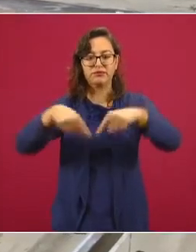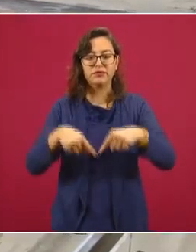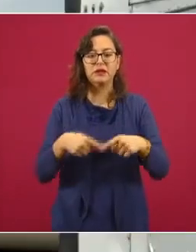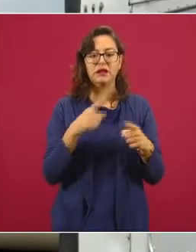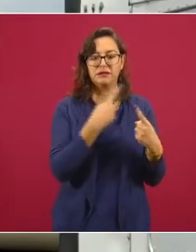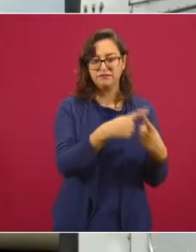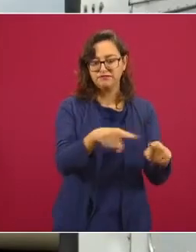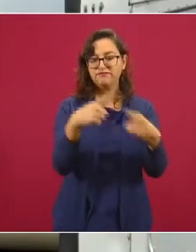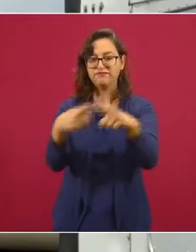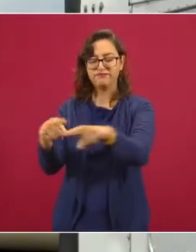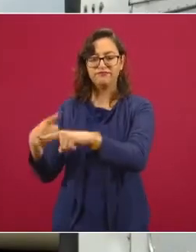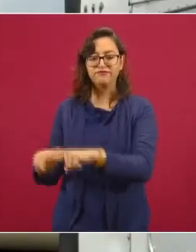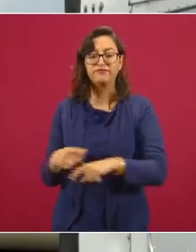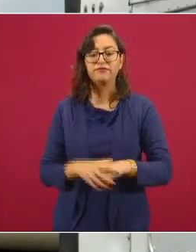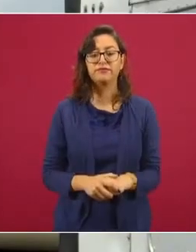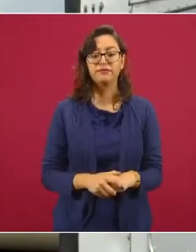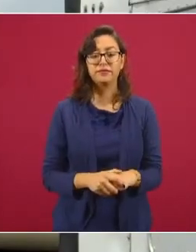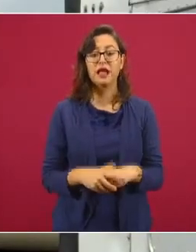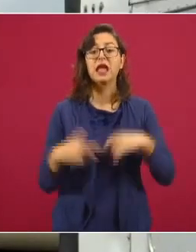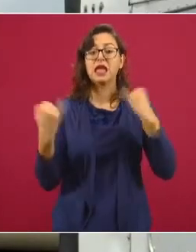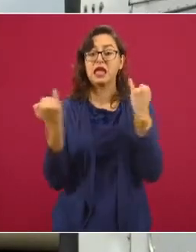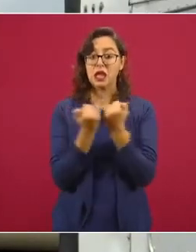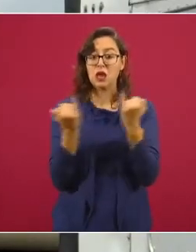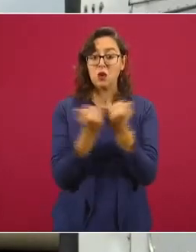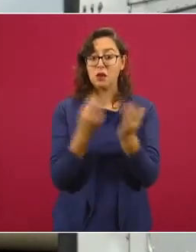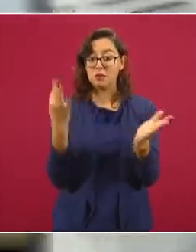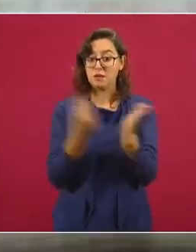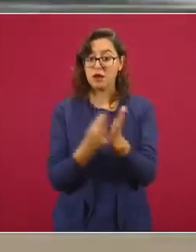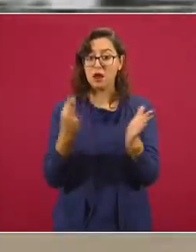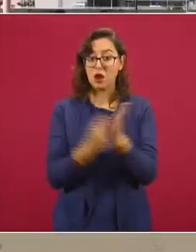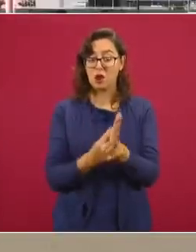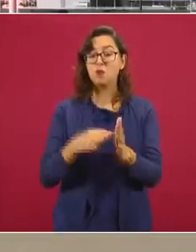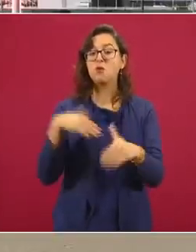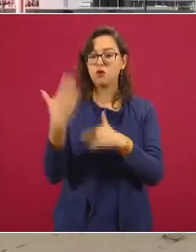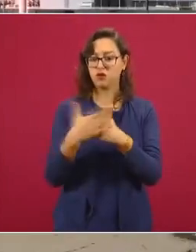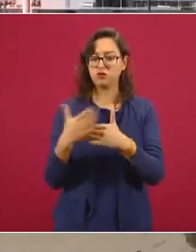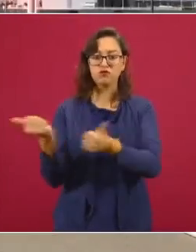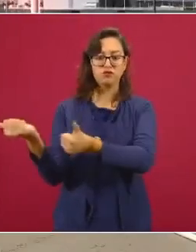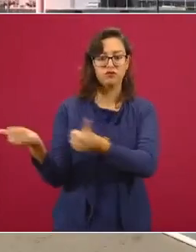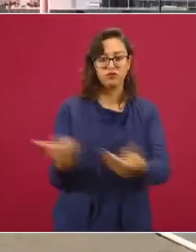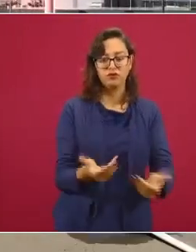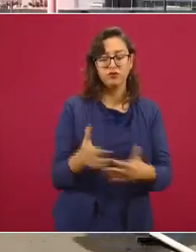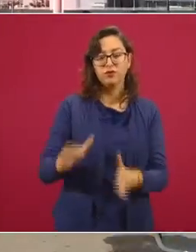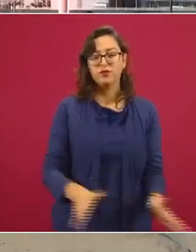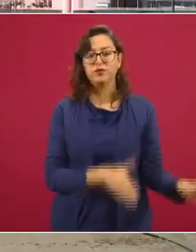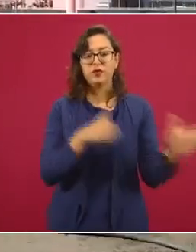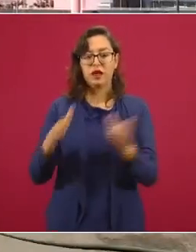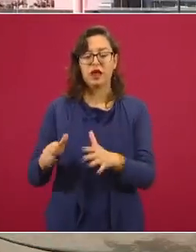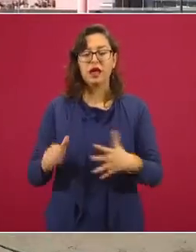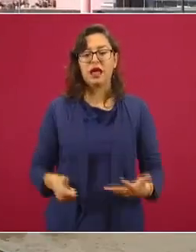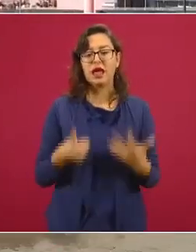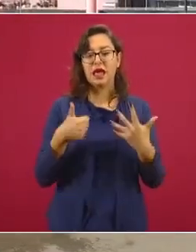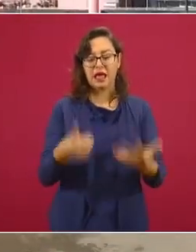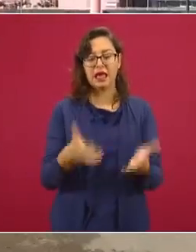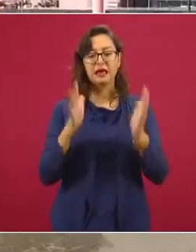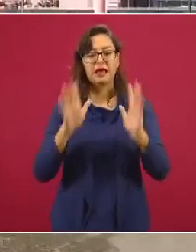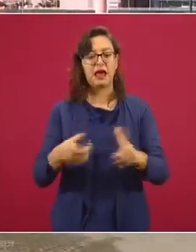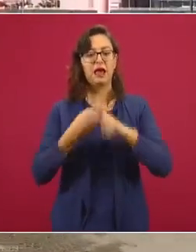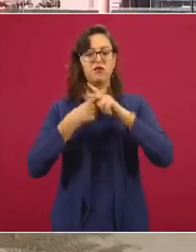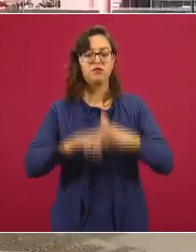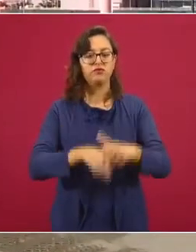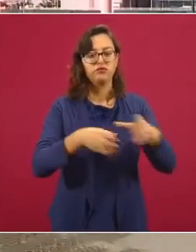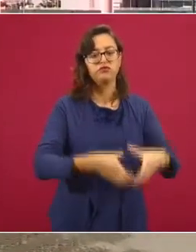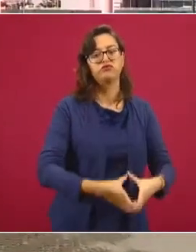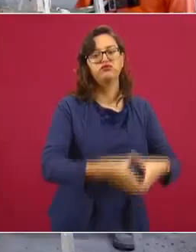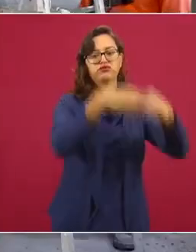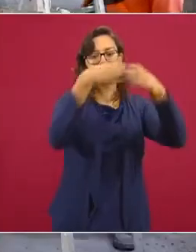TV90-211 y se continúa con la entrega de placa para los tanques esféricos. Respecto al paquete 6, se trabaja en el montaje de columnas de estructuras metálicas